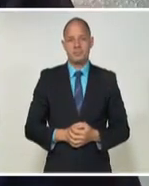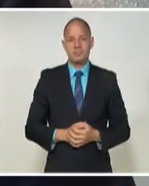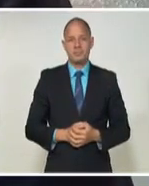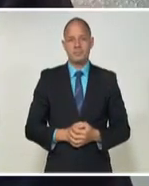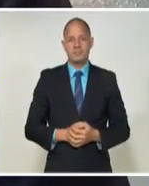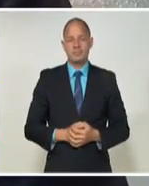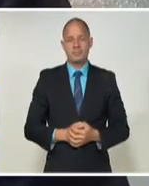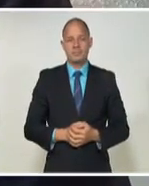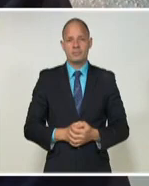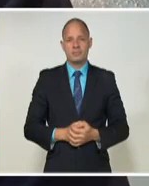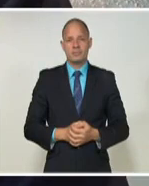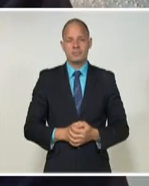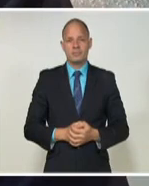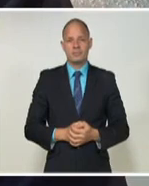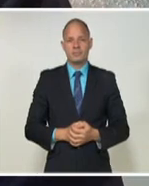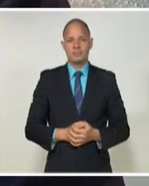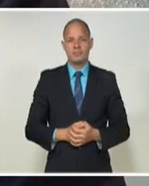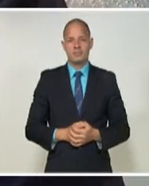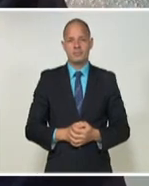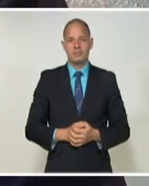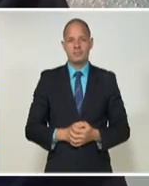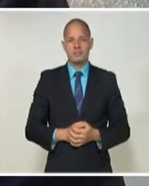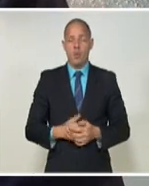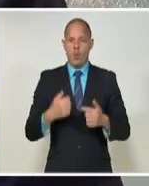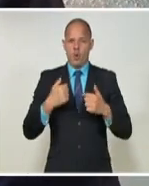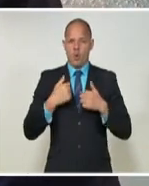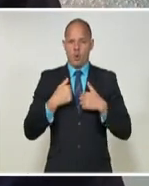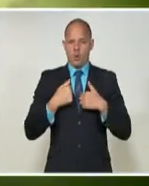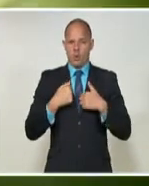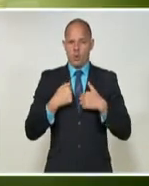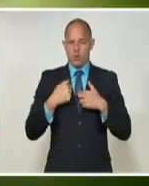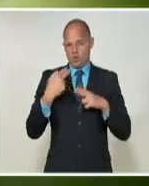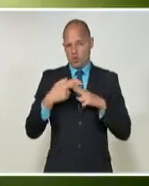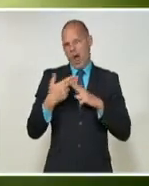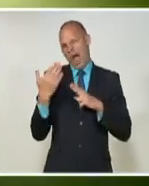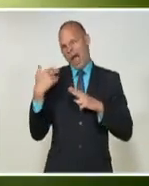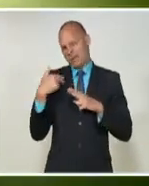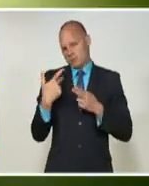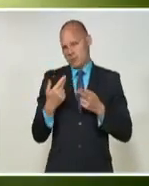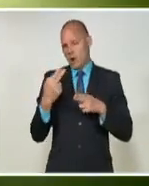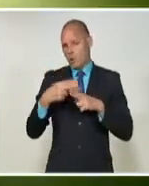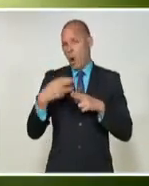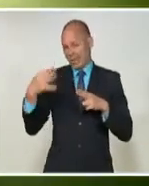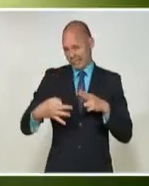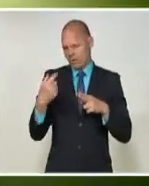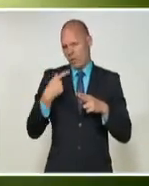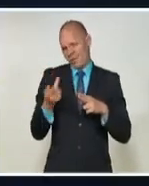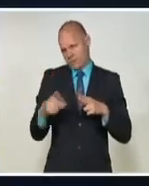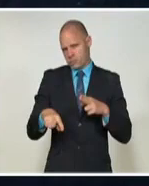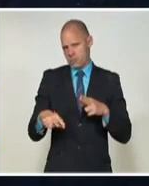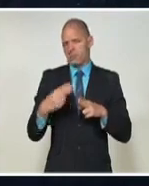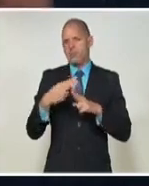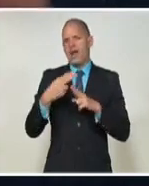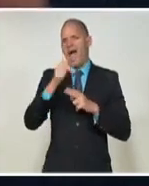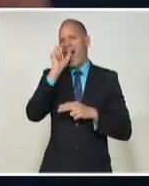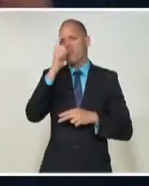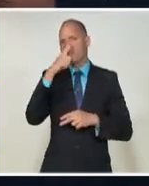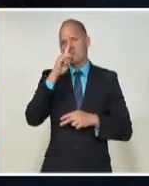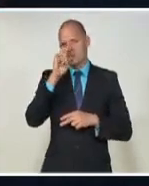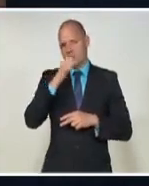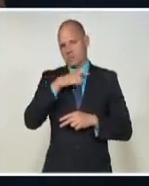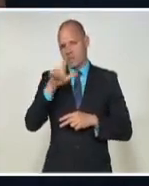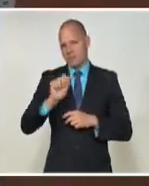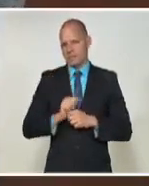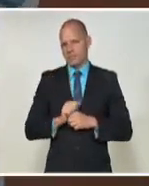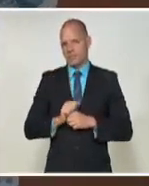mi nombre como agente de la Seguridad del Estado fue Daniel y la CIA me nombró Pablo. Fueron esas las